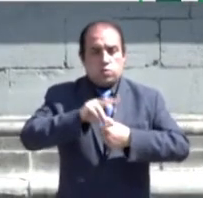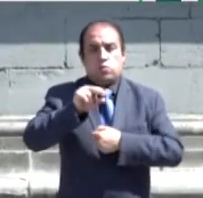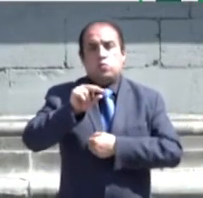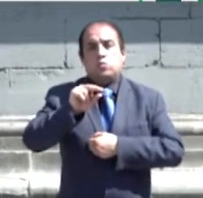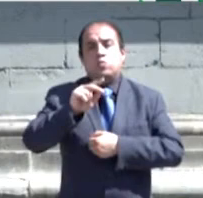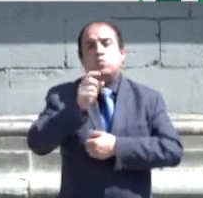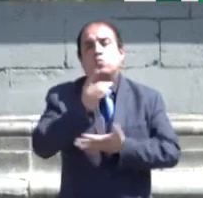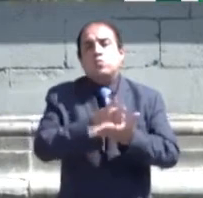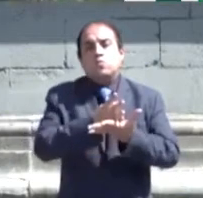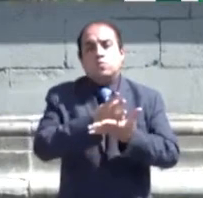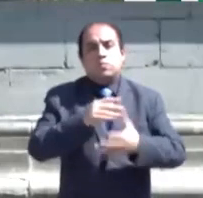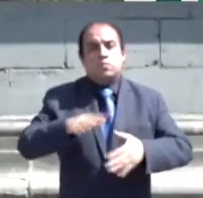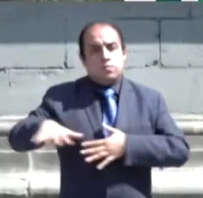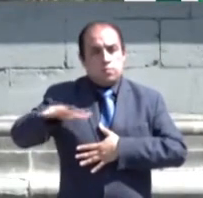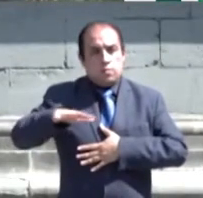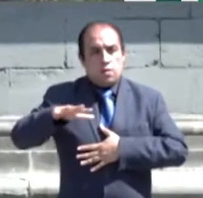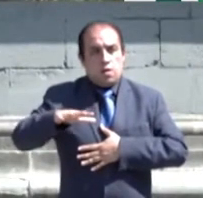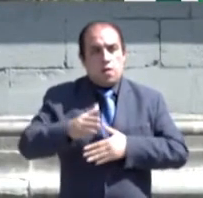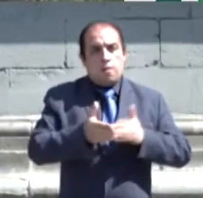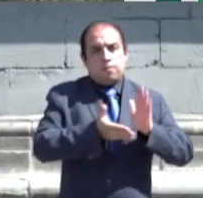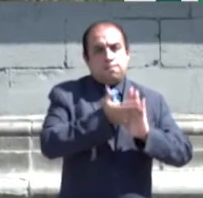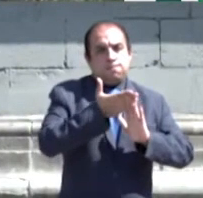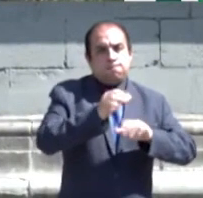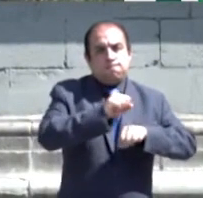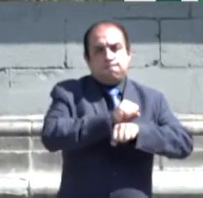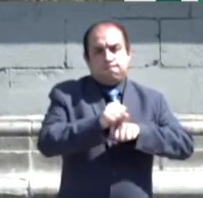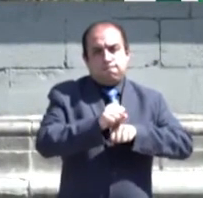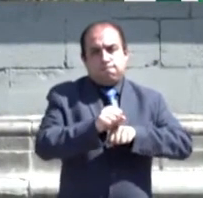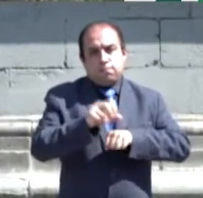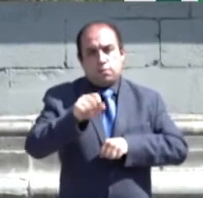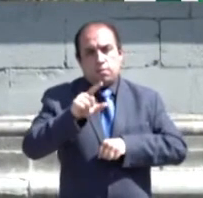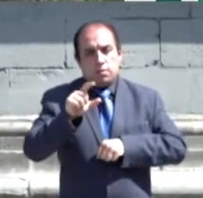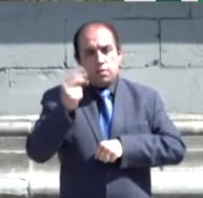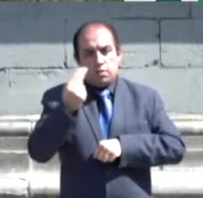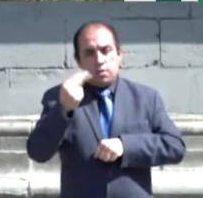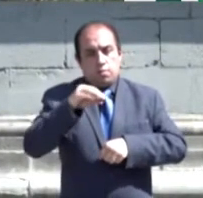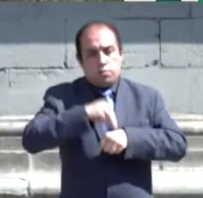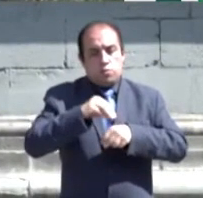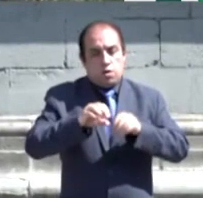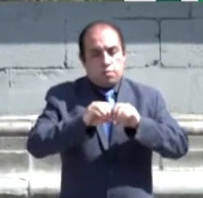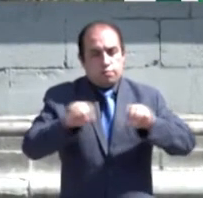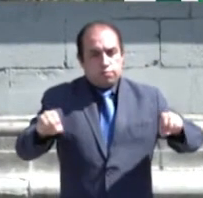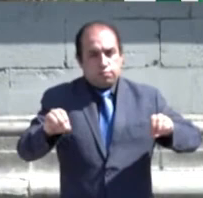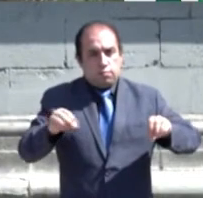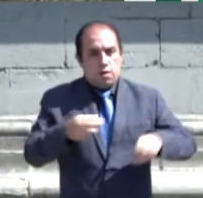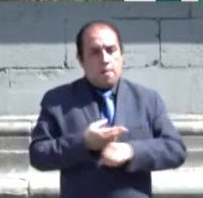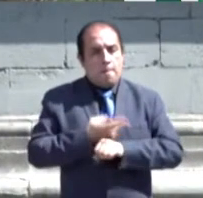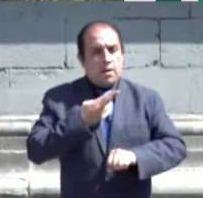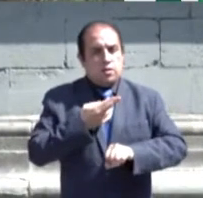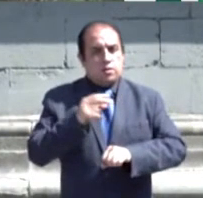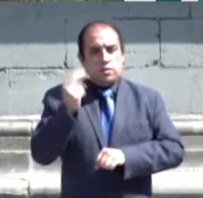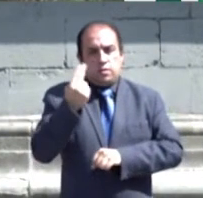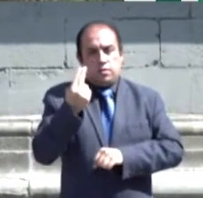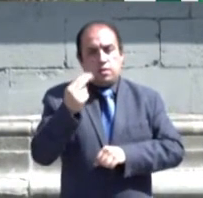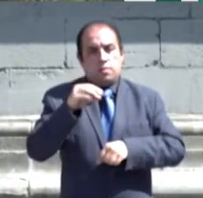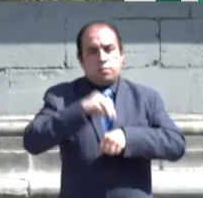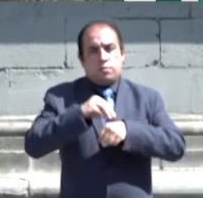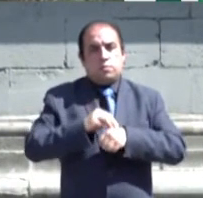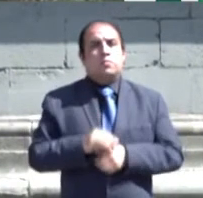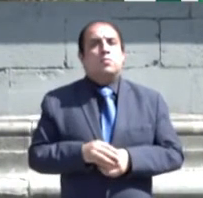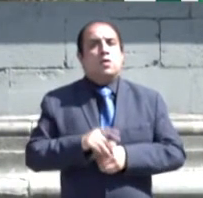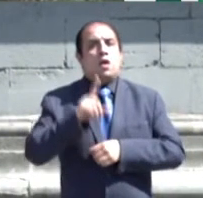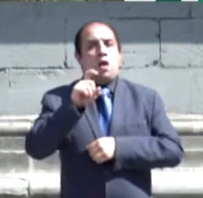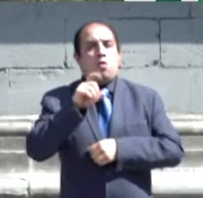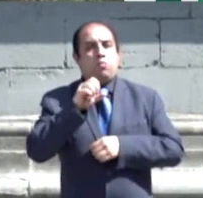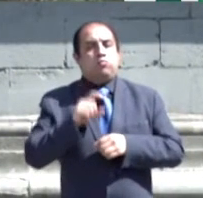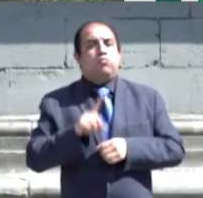es únicamente la parte superficial. Hay que meter ducto maestro, hay que meter drenaje, agua,